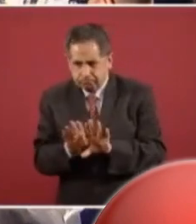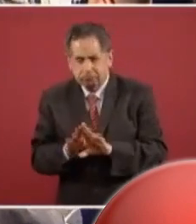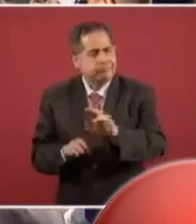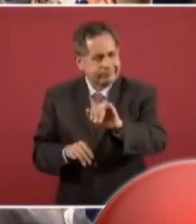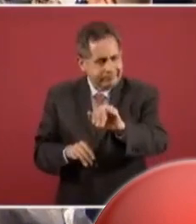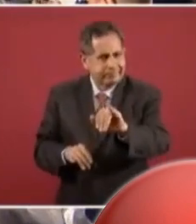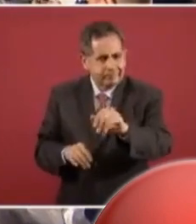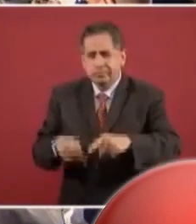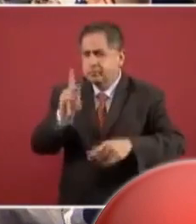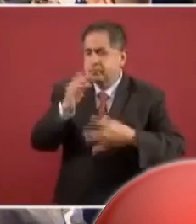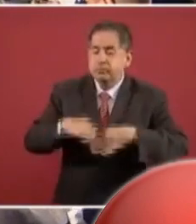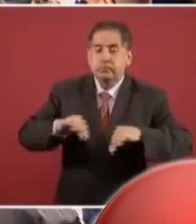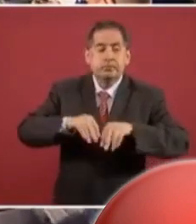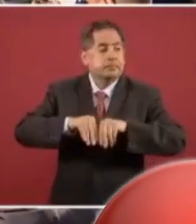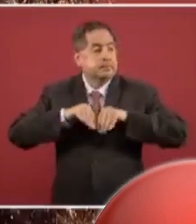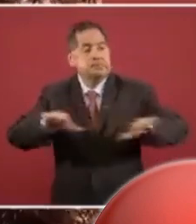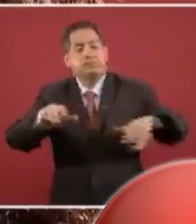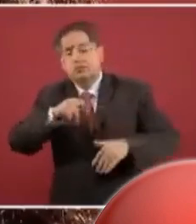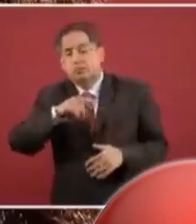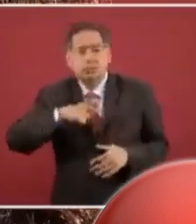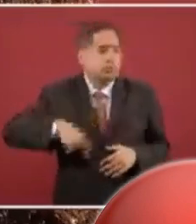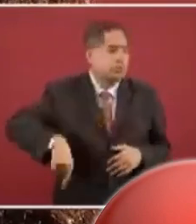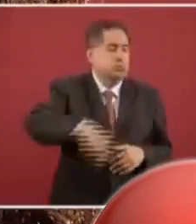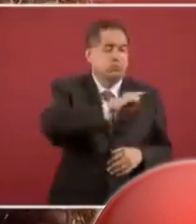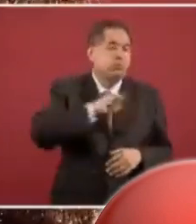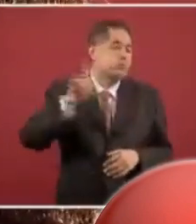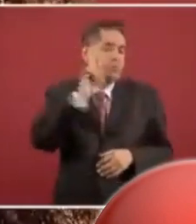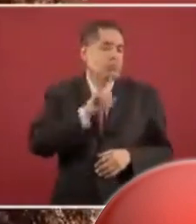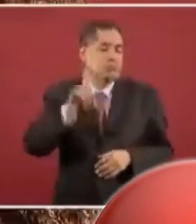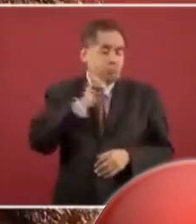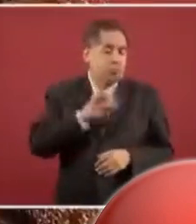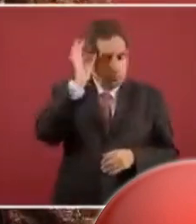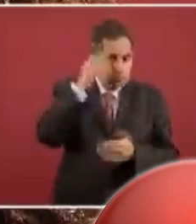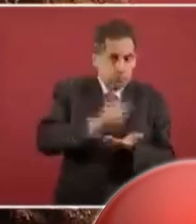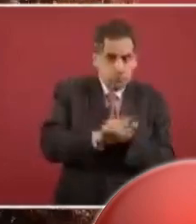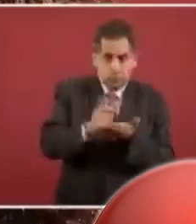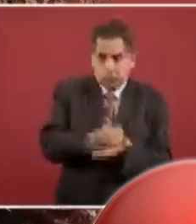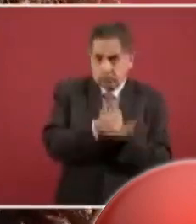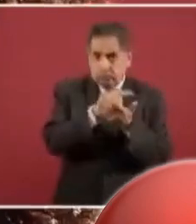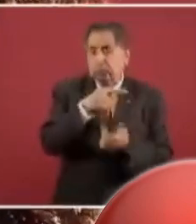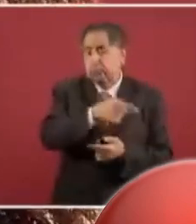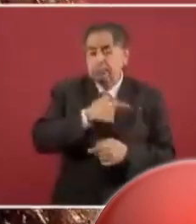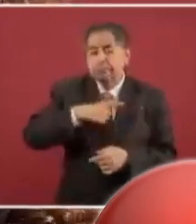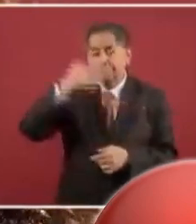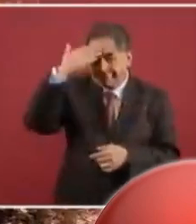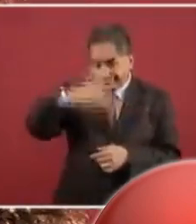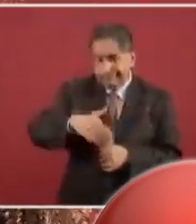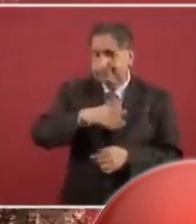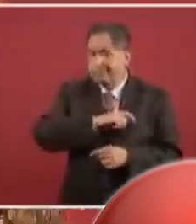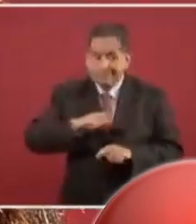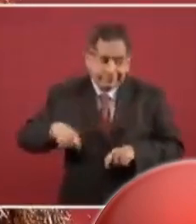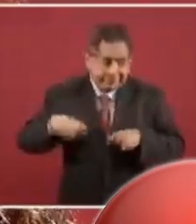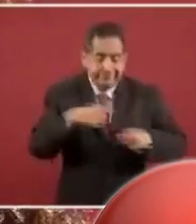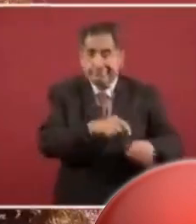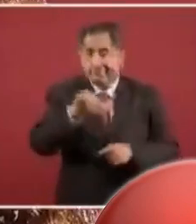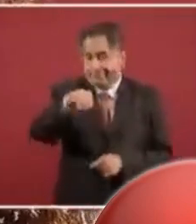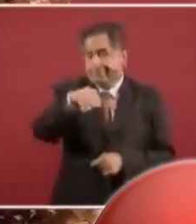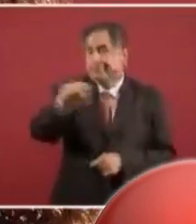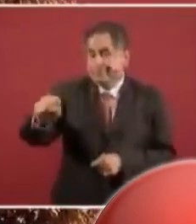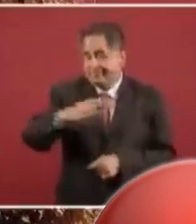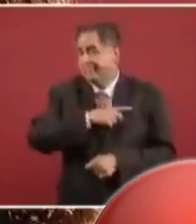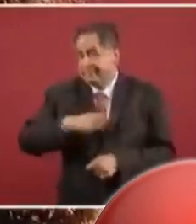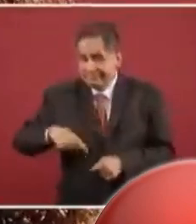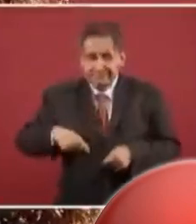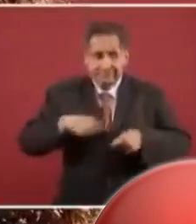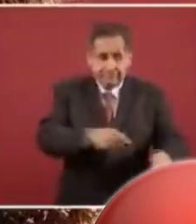se conozca el derecho por parte de las trabajadoras del hogar y se conozca la responsabilidad por parte